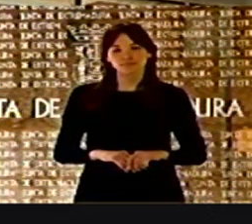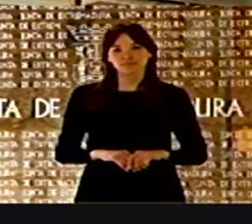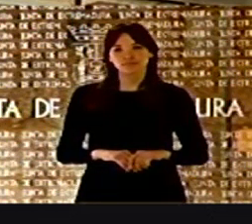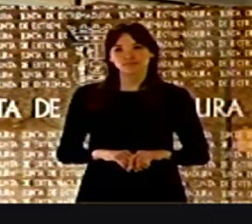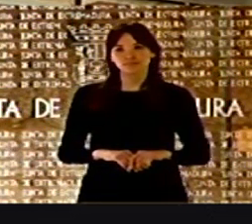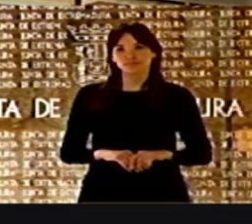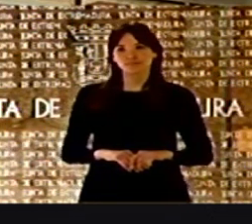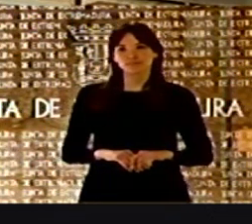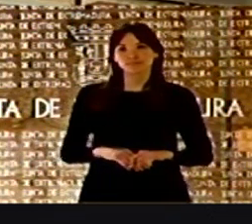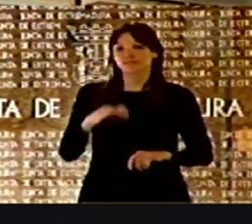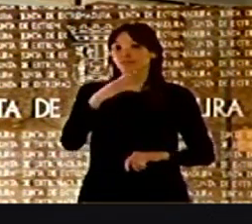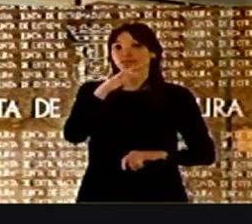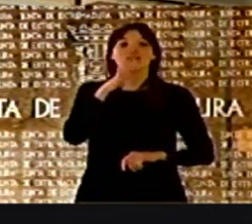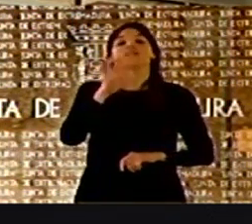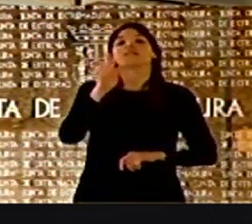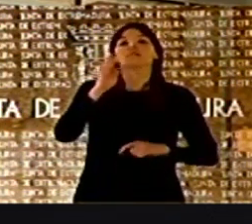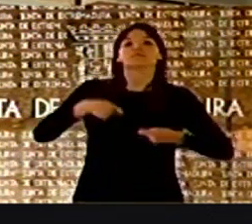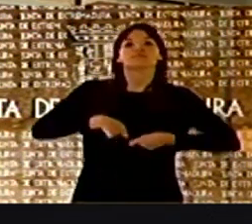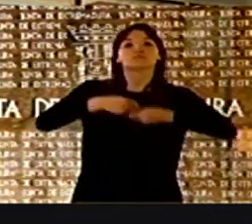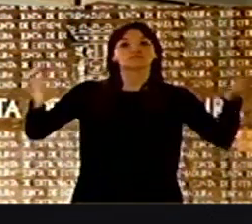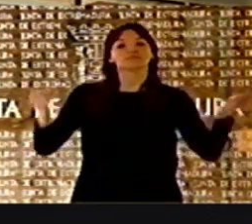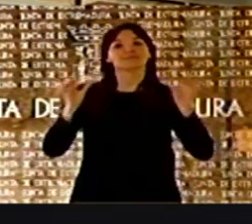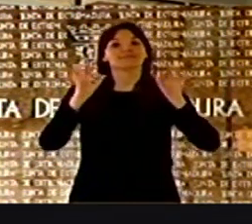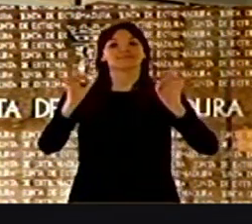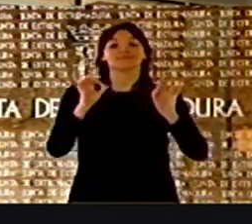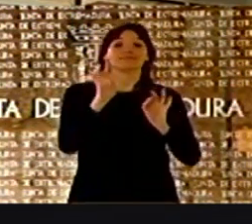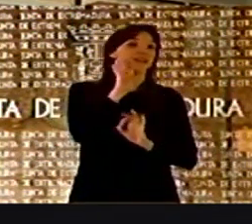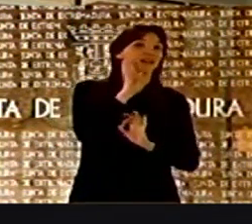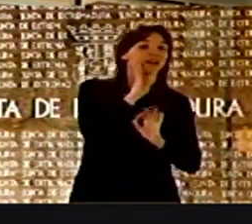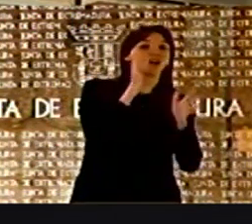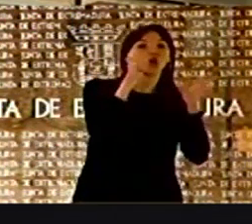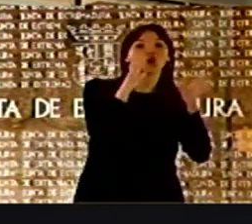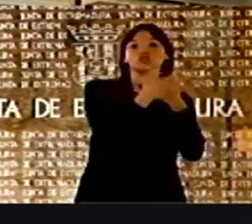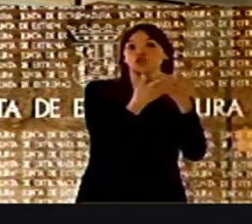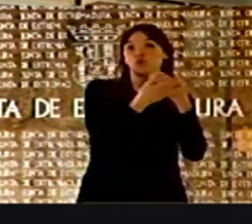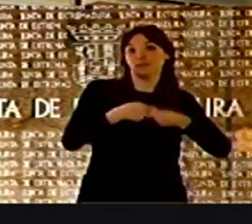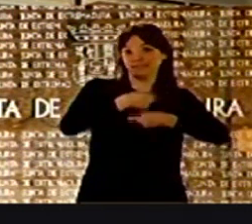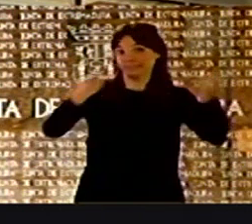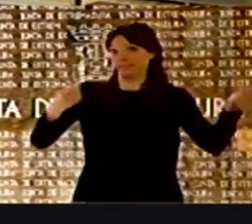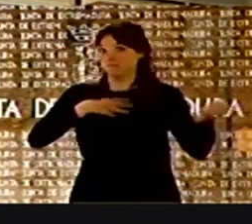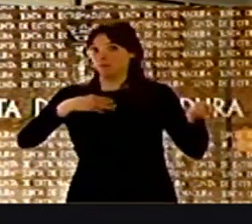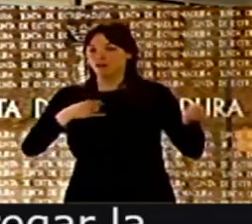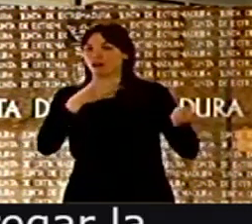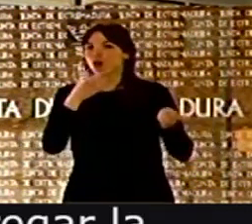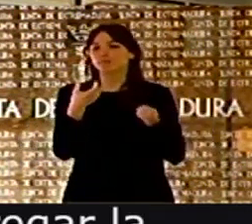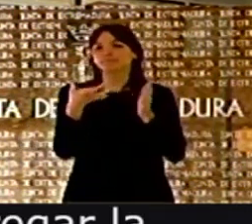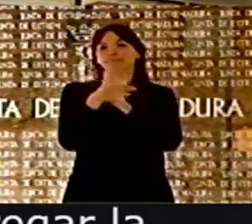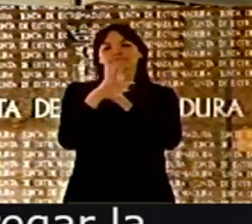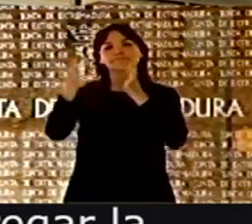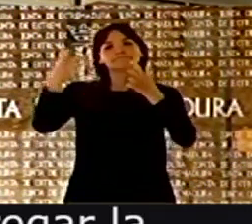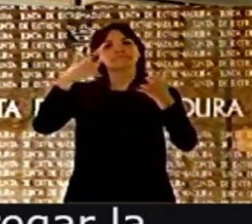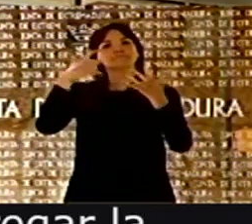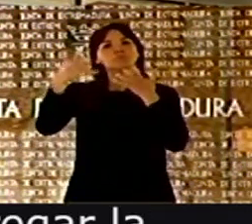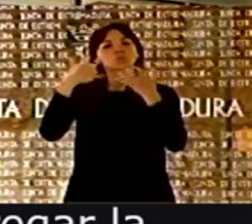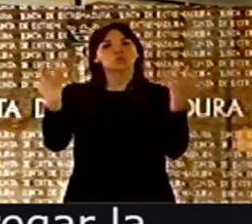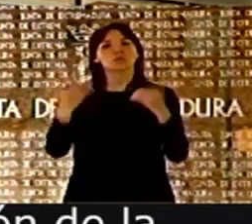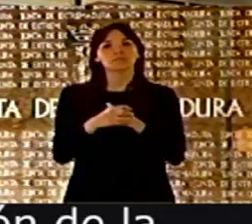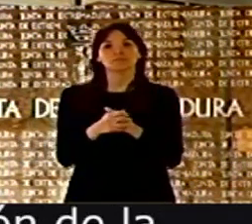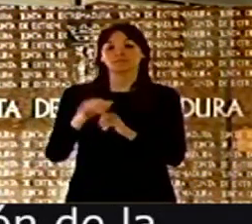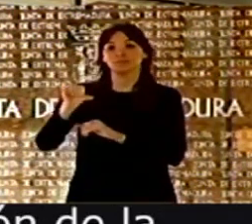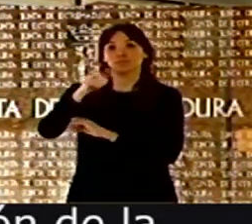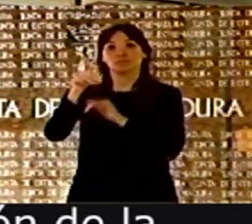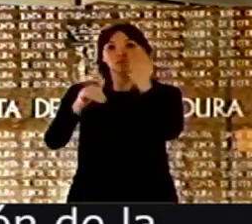Aunque os van a entregar la referencia del Consejo de Gobierno, destacar la aprobación de la convocatoria de ayudas